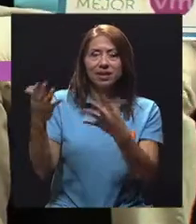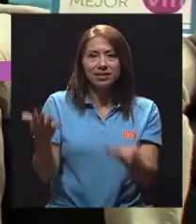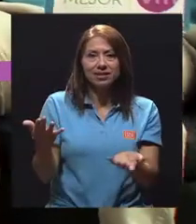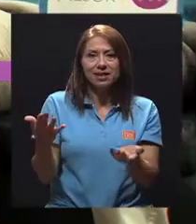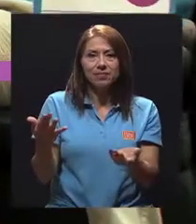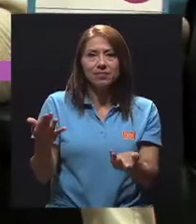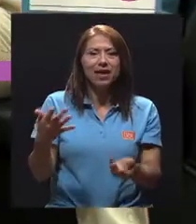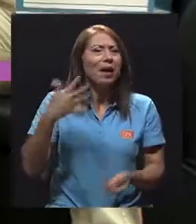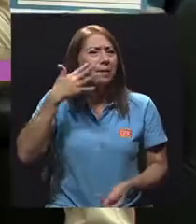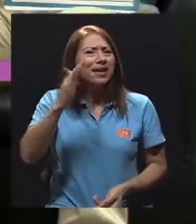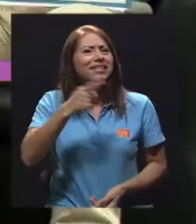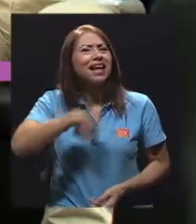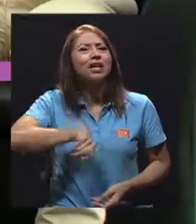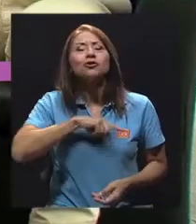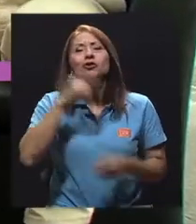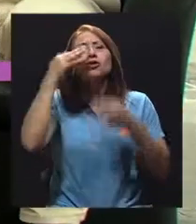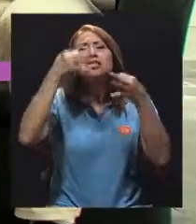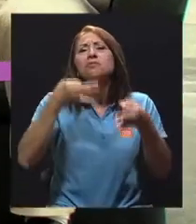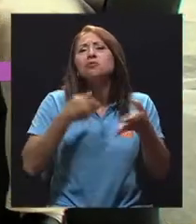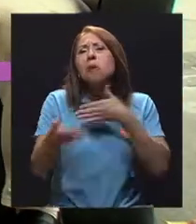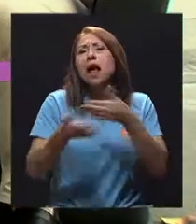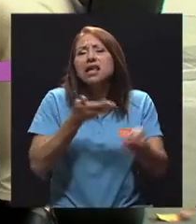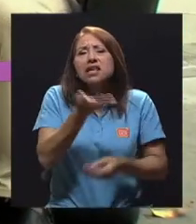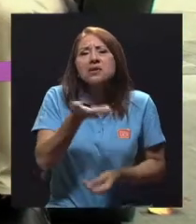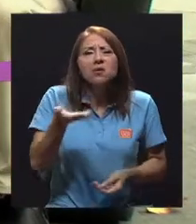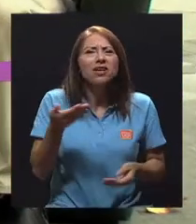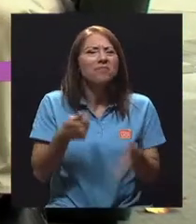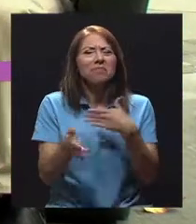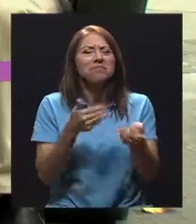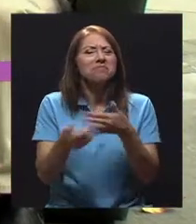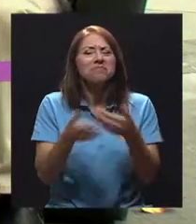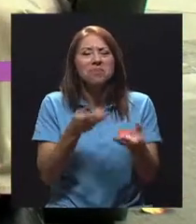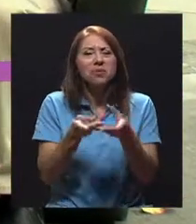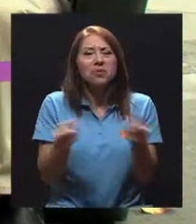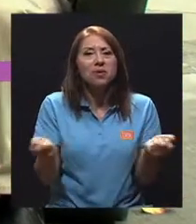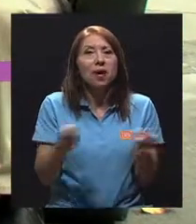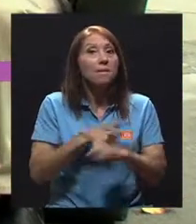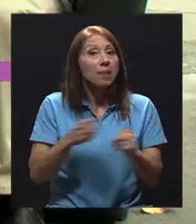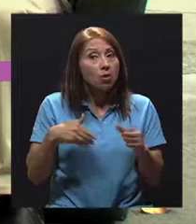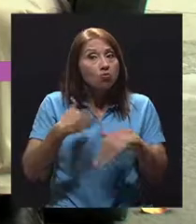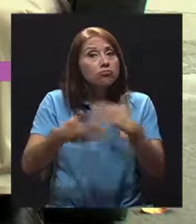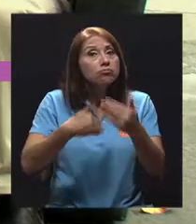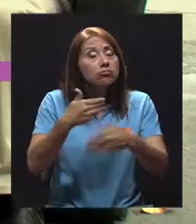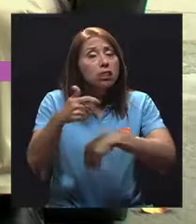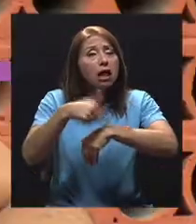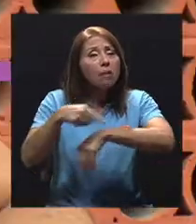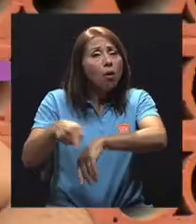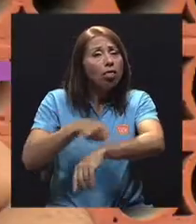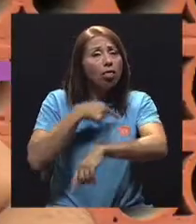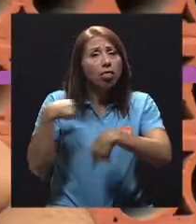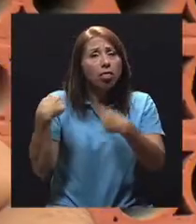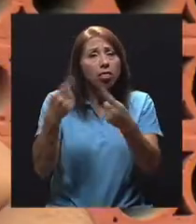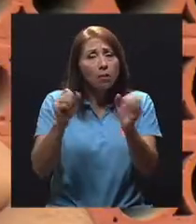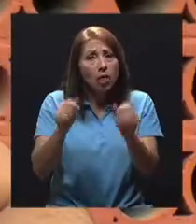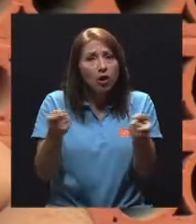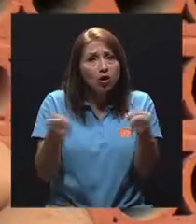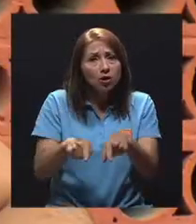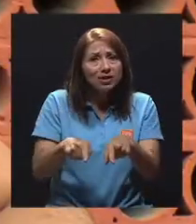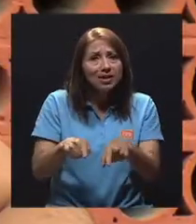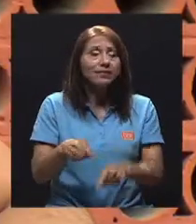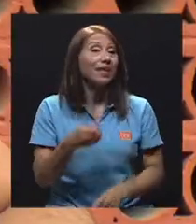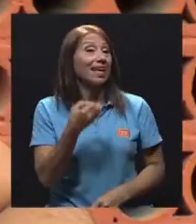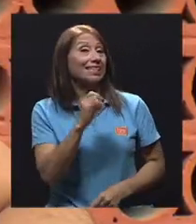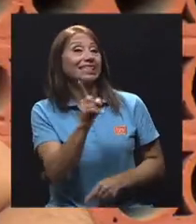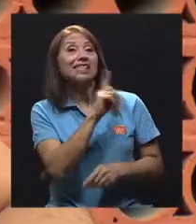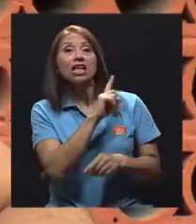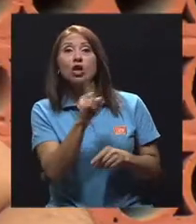como que vamos a la ligera, cualquier pasta, cualquier cosa nos soluciona, pero hay consecuencias a largo tiempo. Si no se quitan, digamos, lo